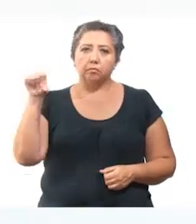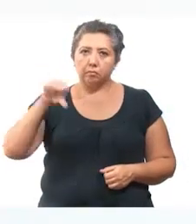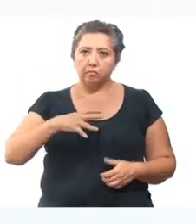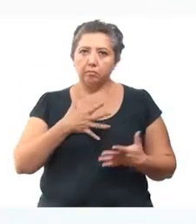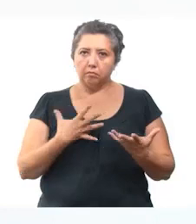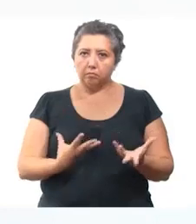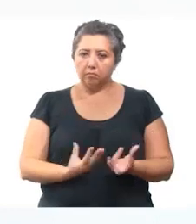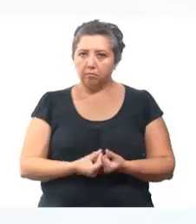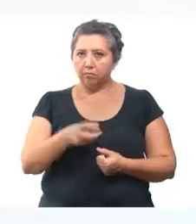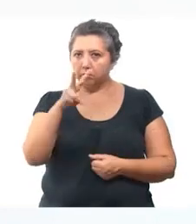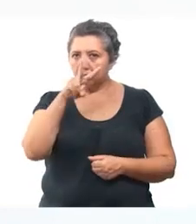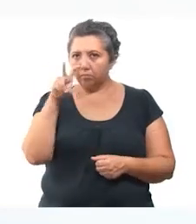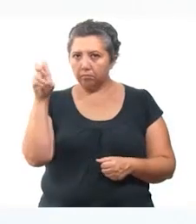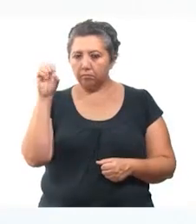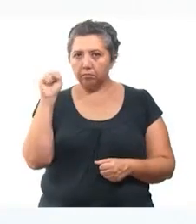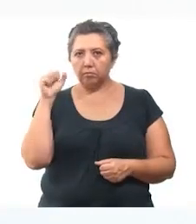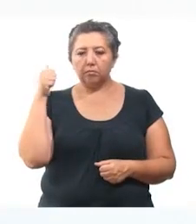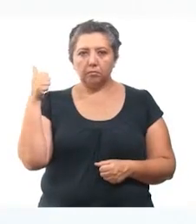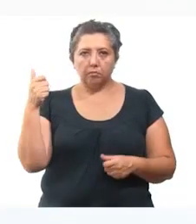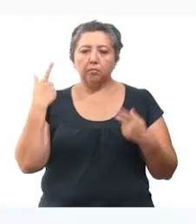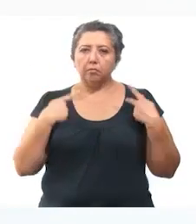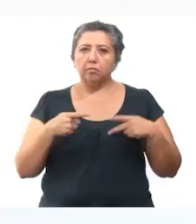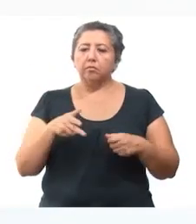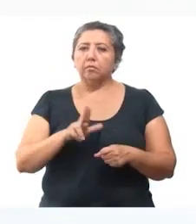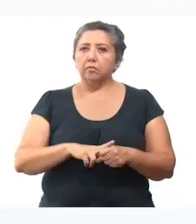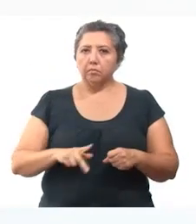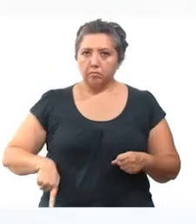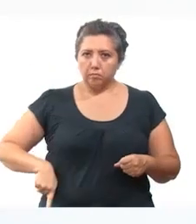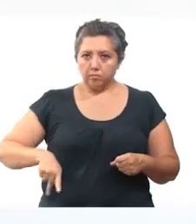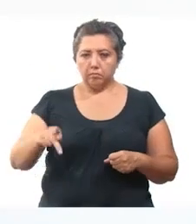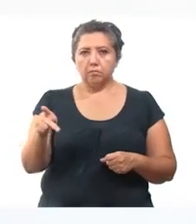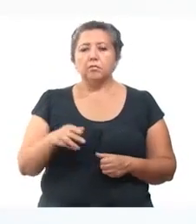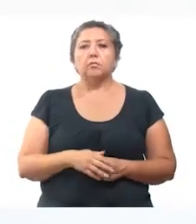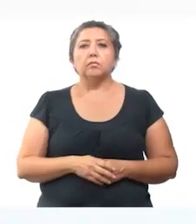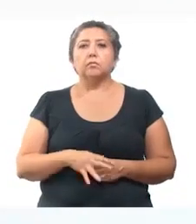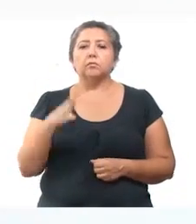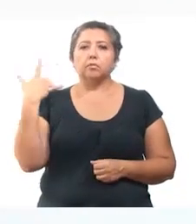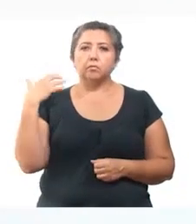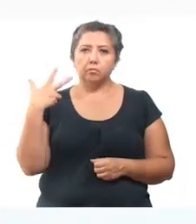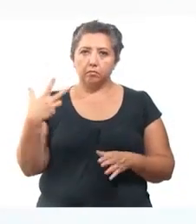El día de hoy tenemos 266 pacientes en los hospitales públicos,